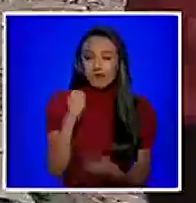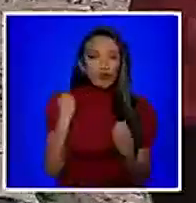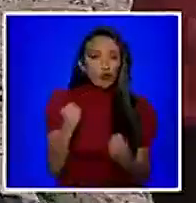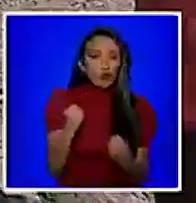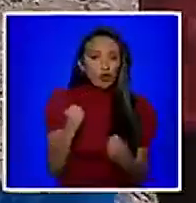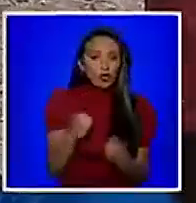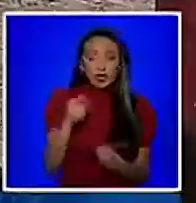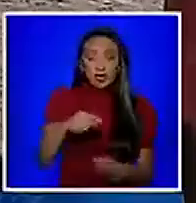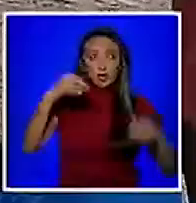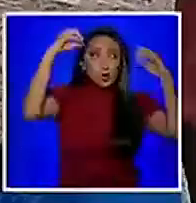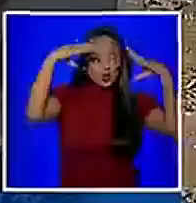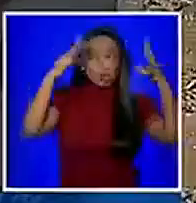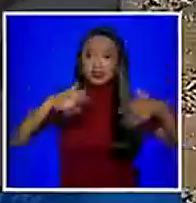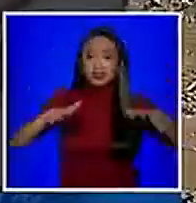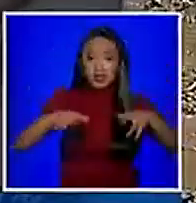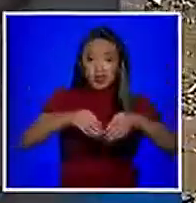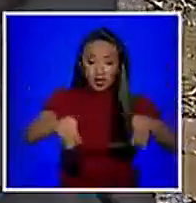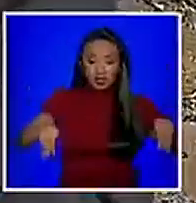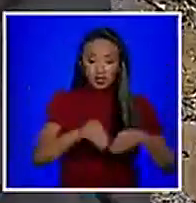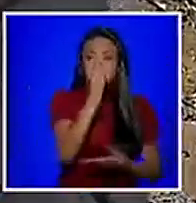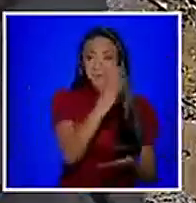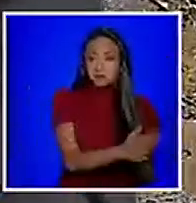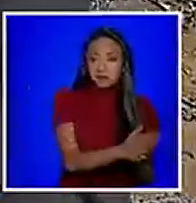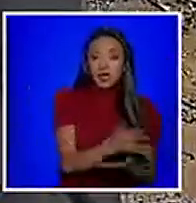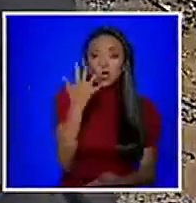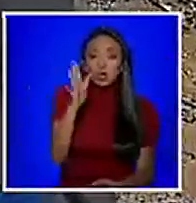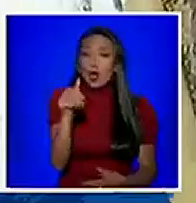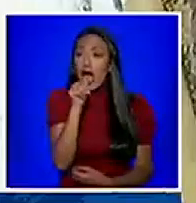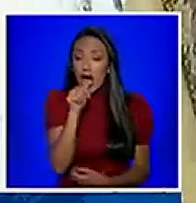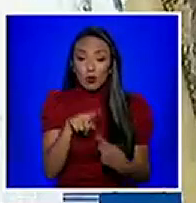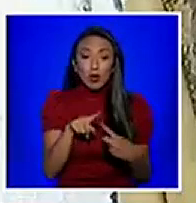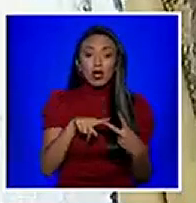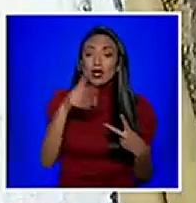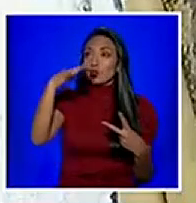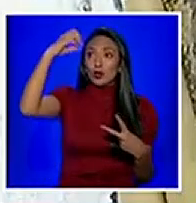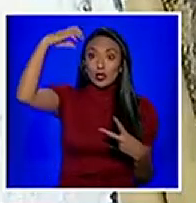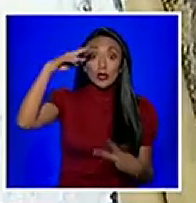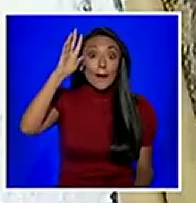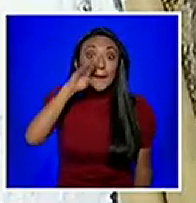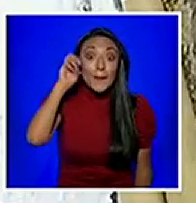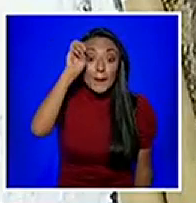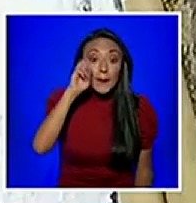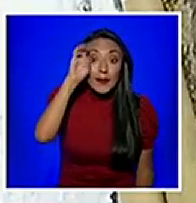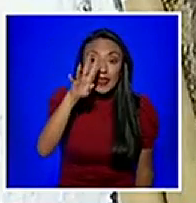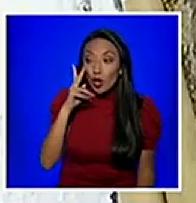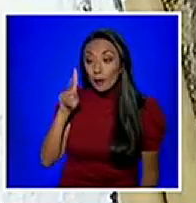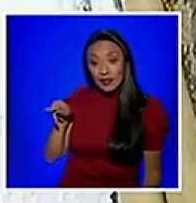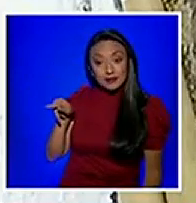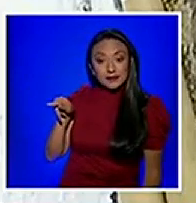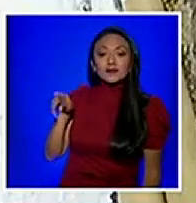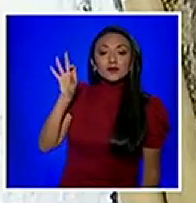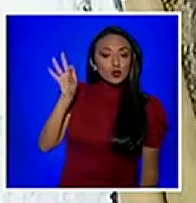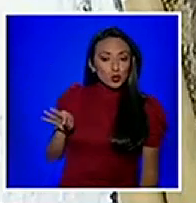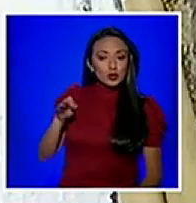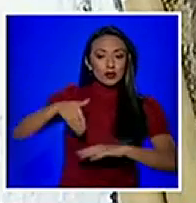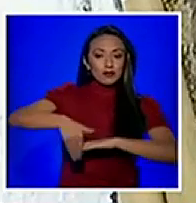todo esto era tapado de tierra. Se fue la energía eléctrica, no hay agua potable. Esta cámara de video pudo captar el momento en que una parte de la vía